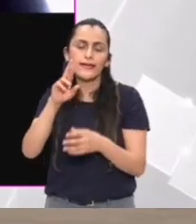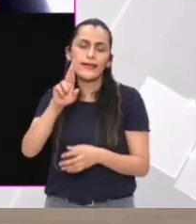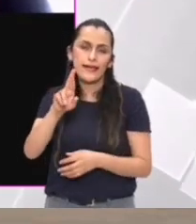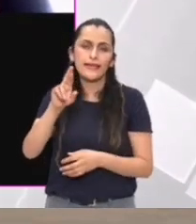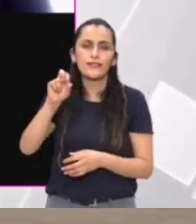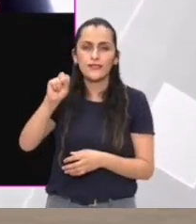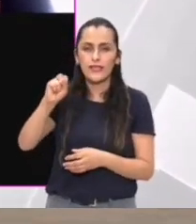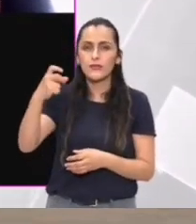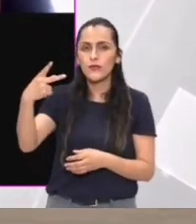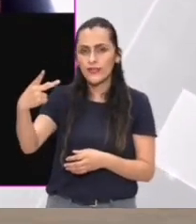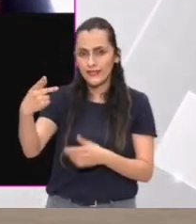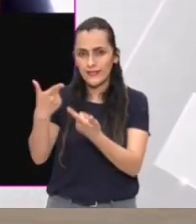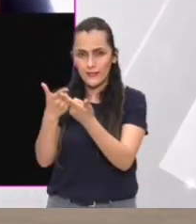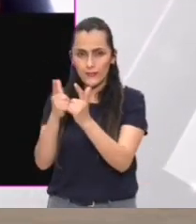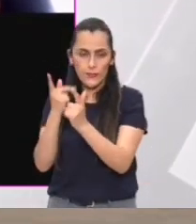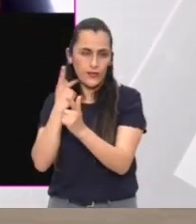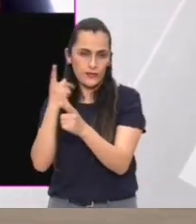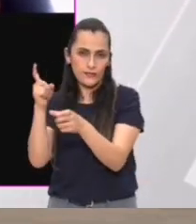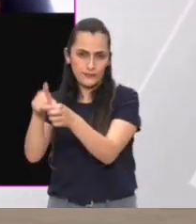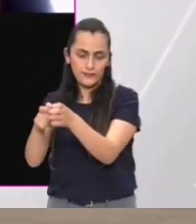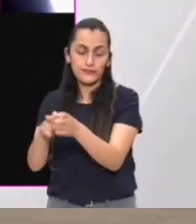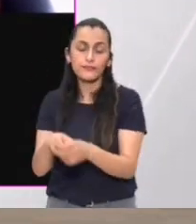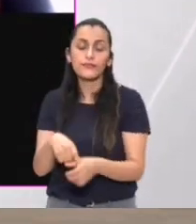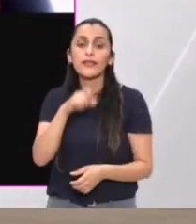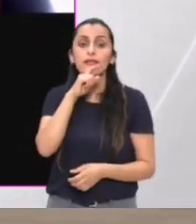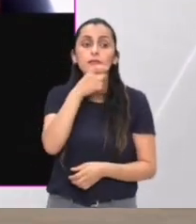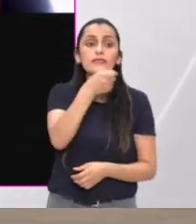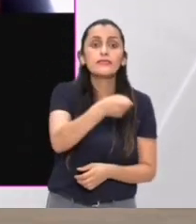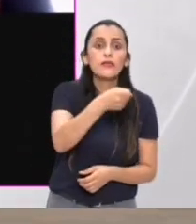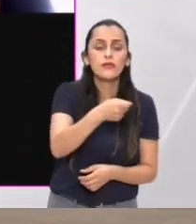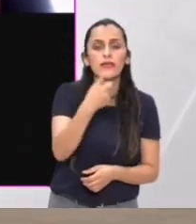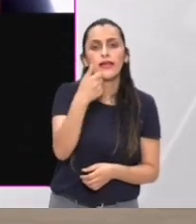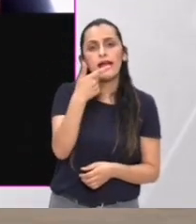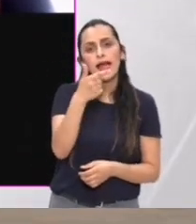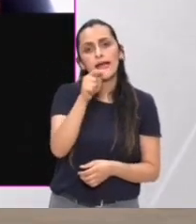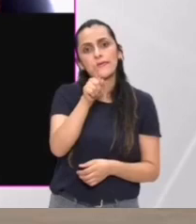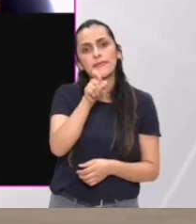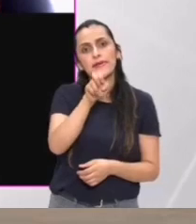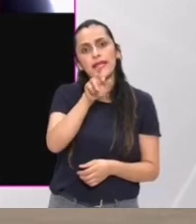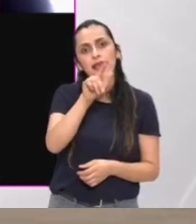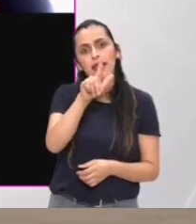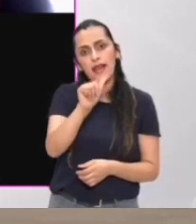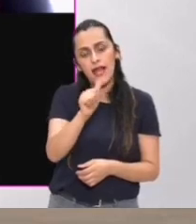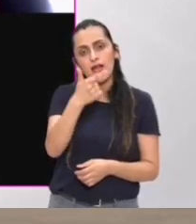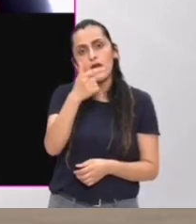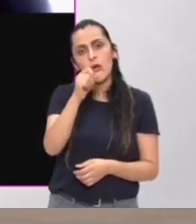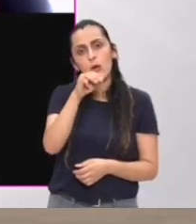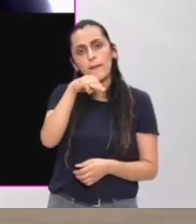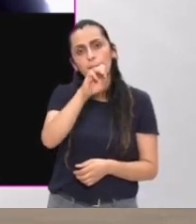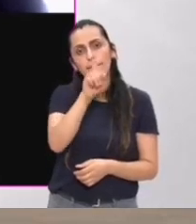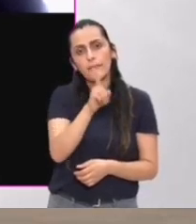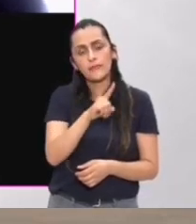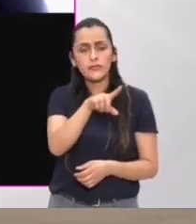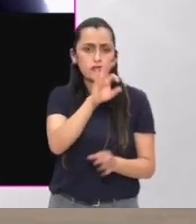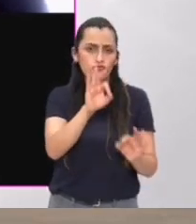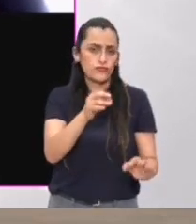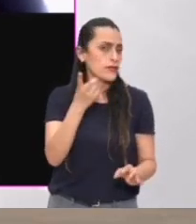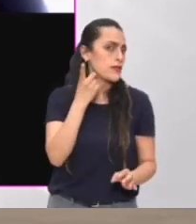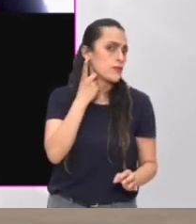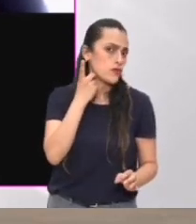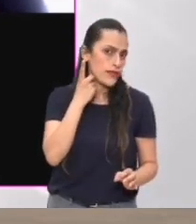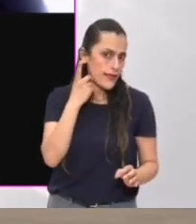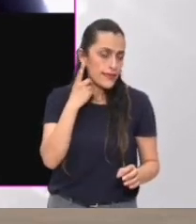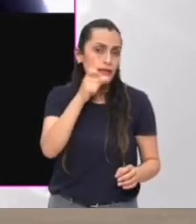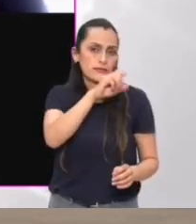Progresistas. Saludamos a Mayela Gómez Maldonado. Ella es diputada y candidata también a